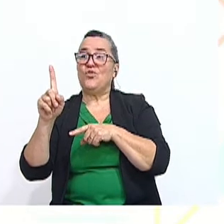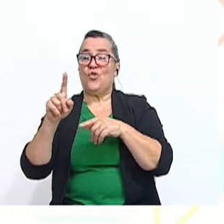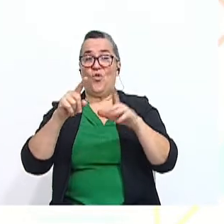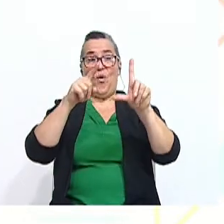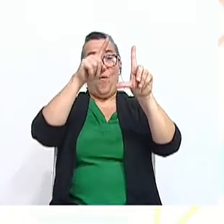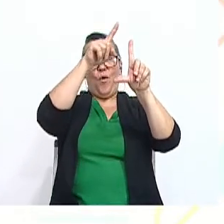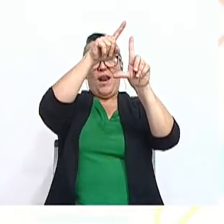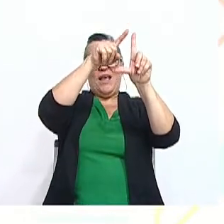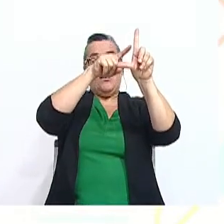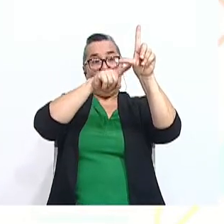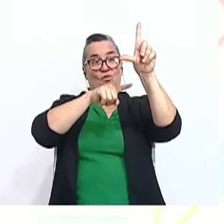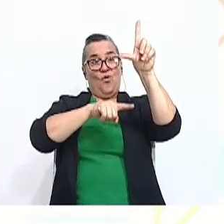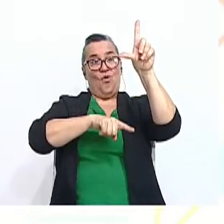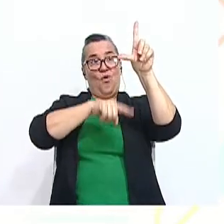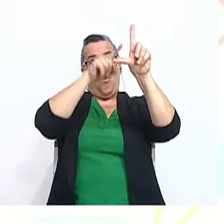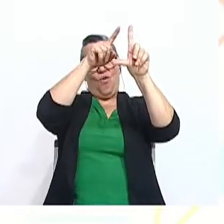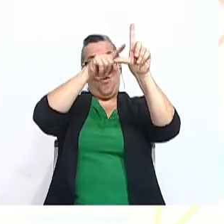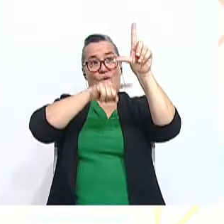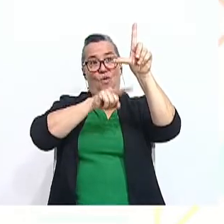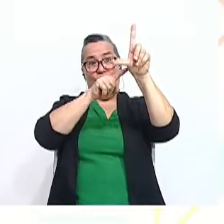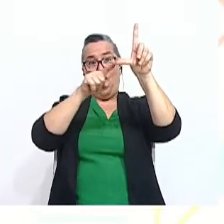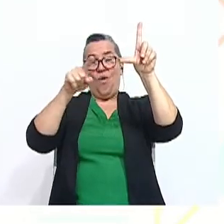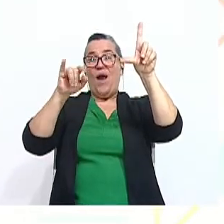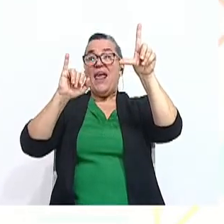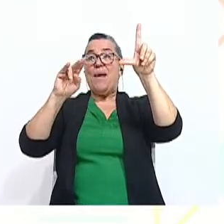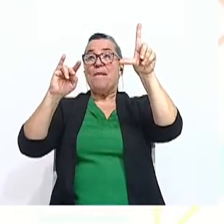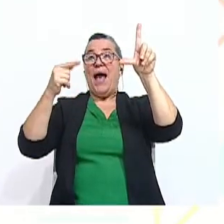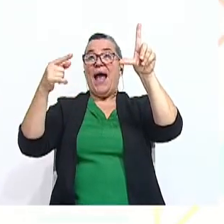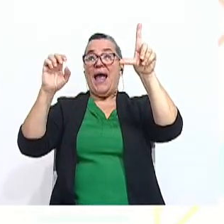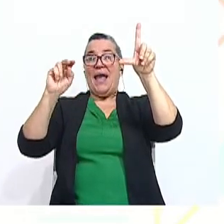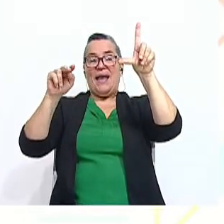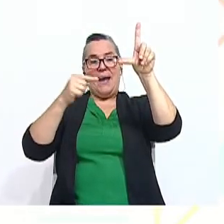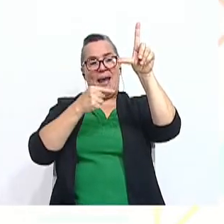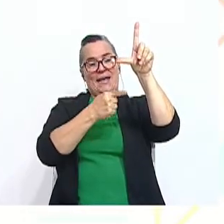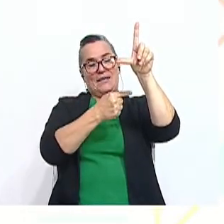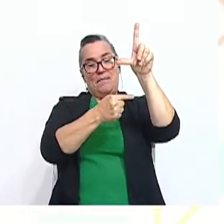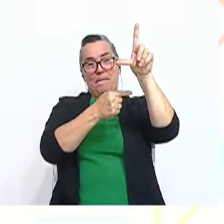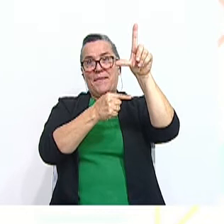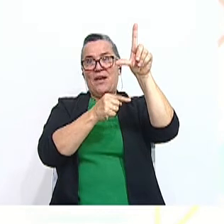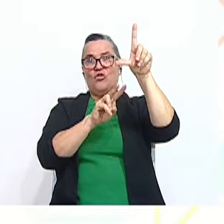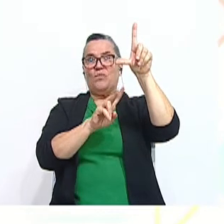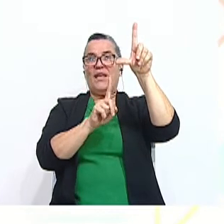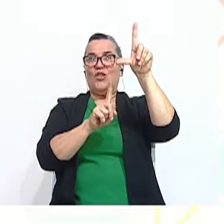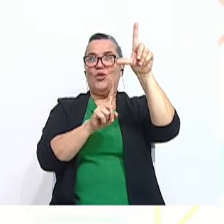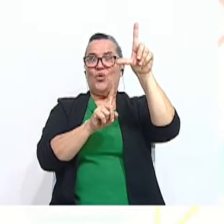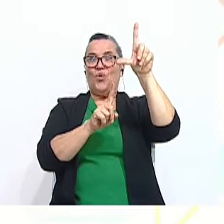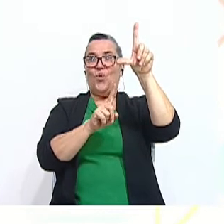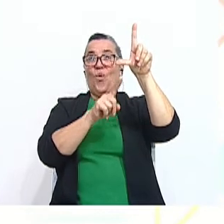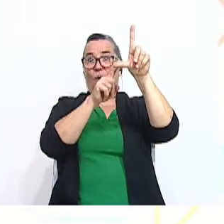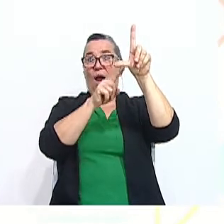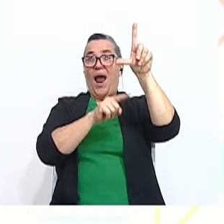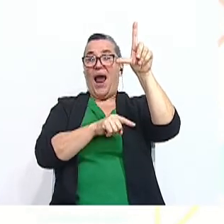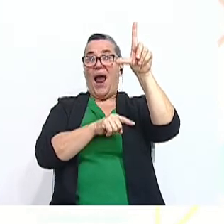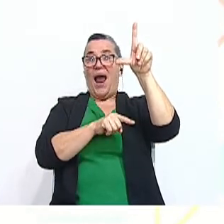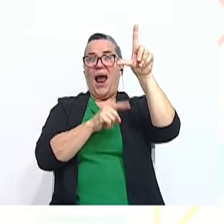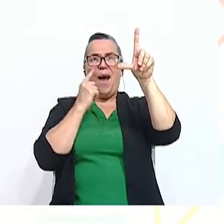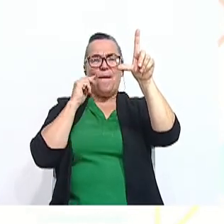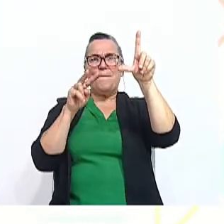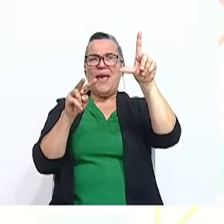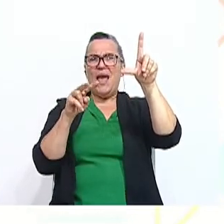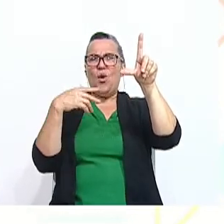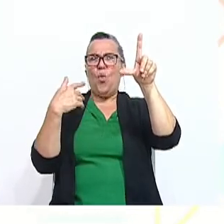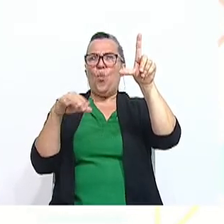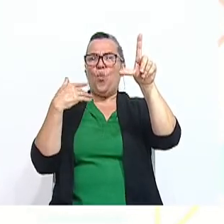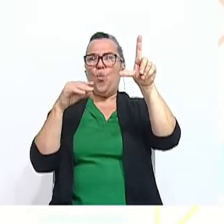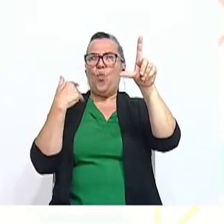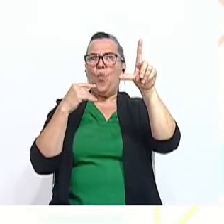la imagen de esta composición evaluada en -1 es -21. ¿Qué tal? ¿Vieron qué